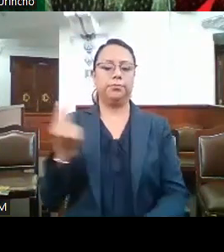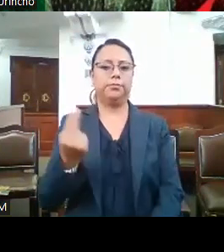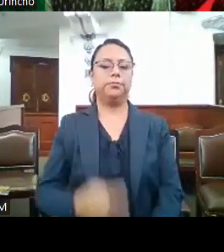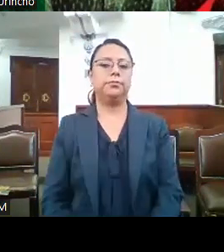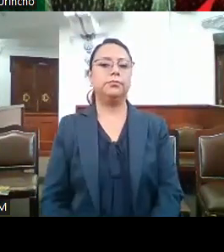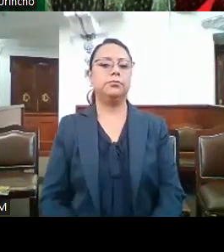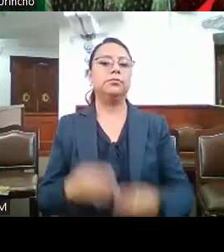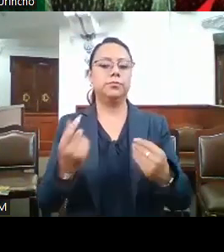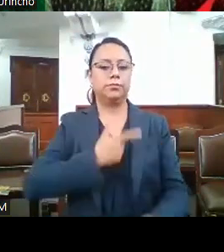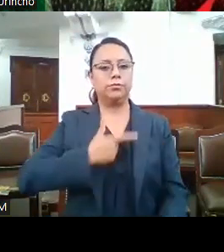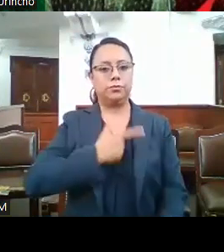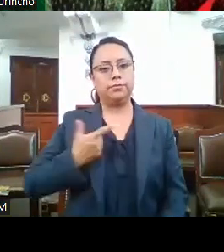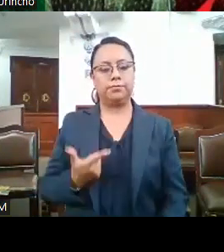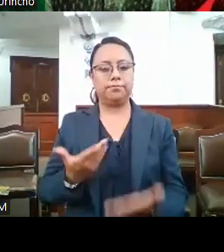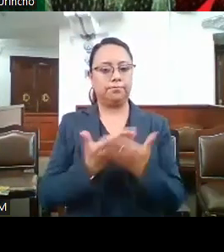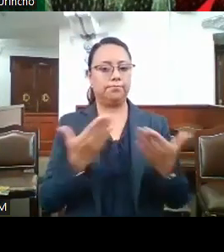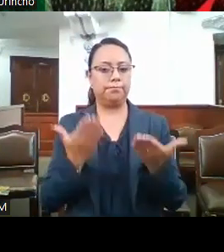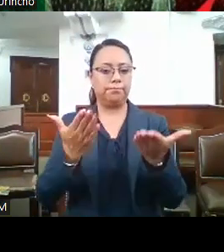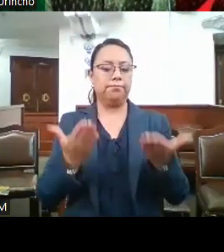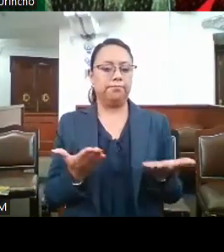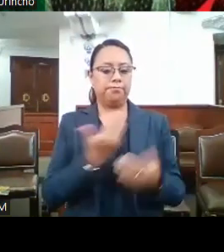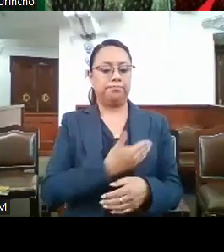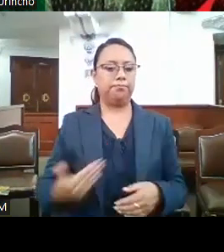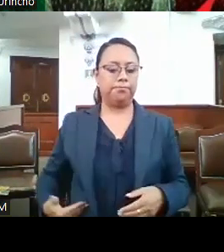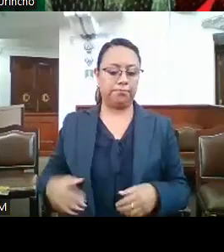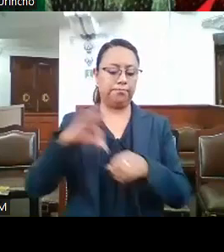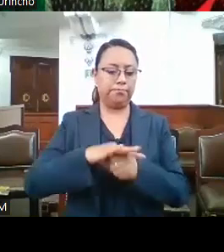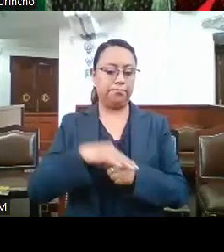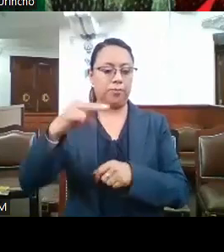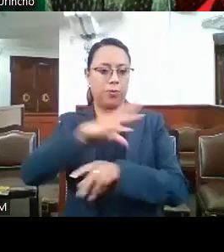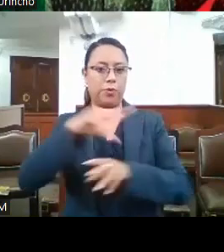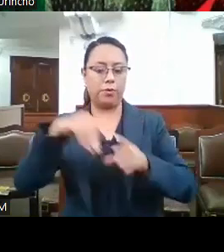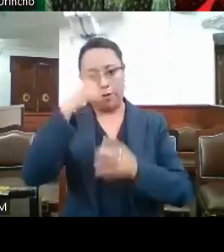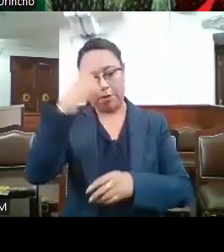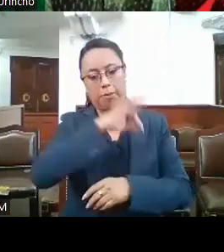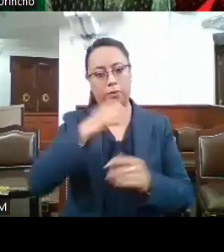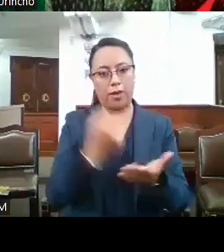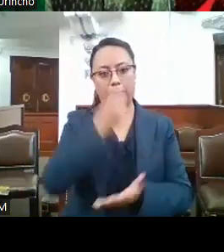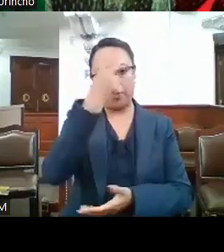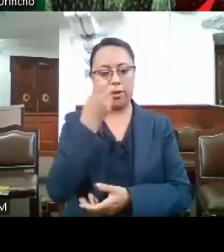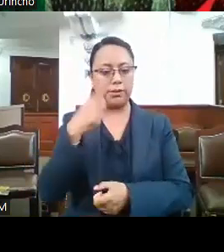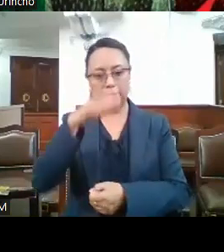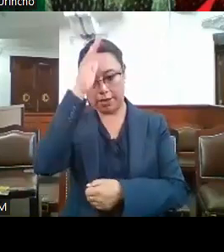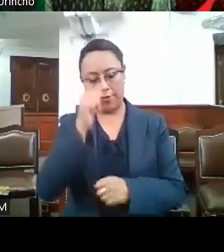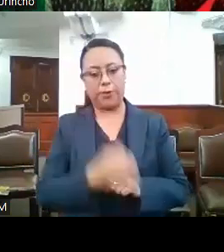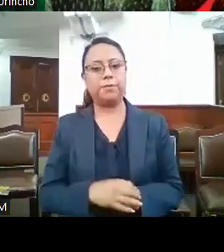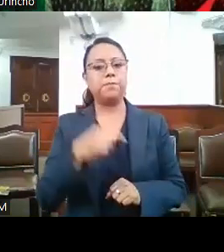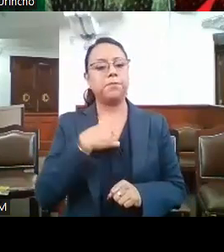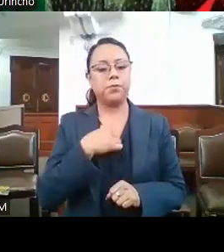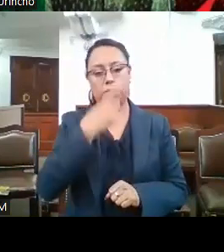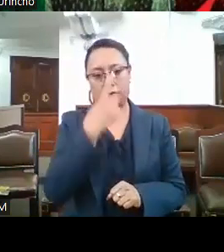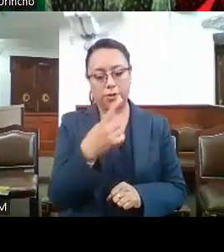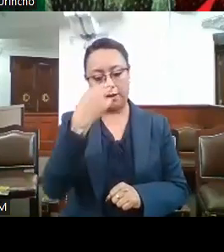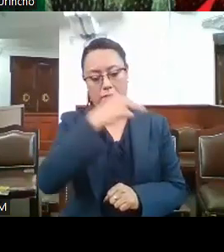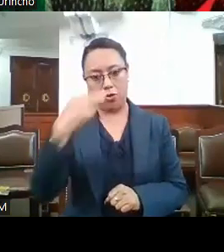gusto. Por instrucciones de la presidencia, procederé a recabar la votación nominal para la aprobación del acuerdo en referencia, por lo que mencionaré los nombres de